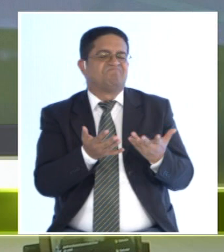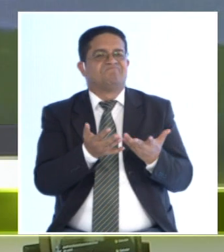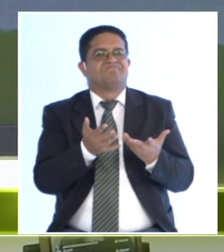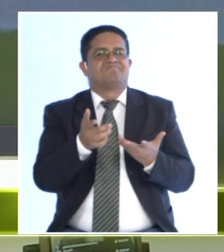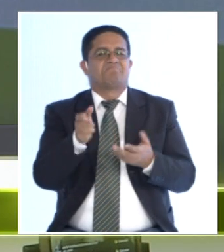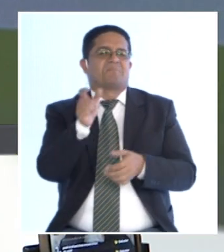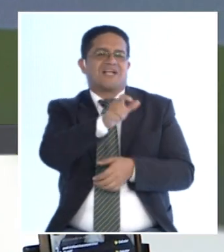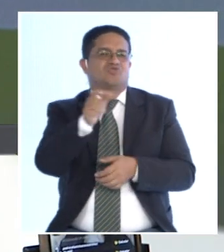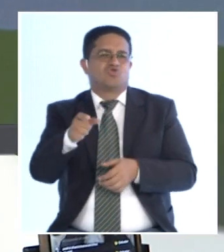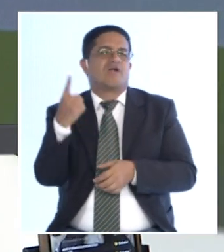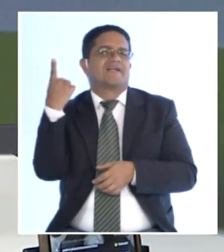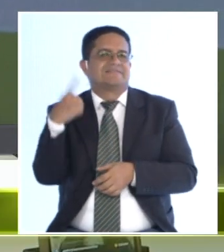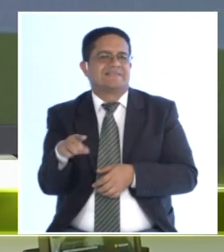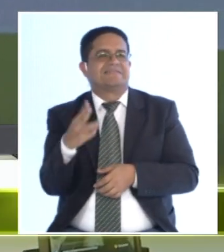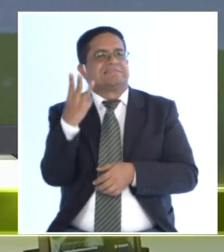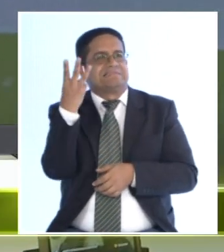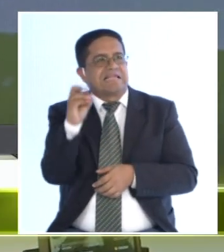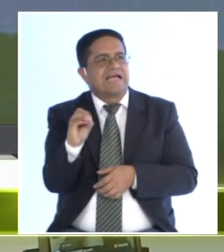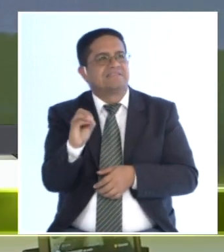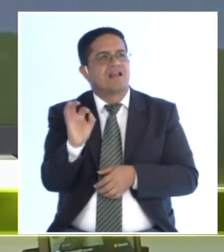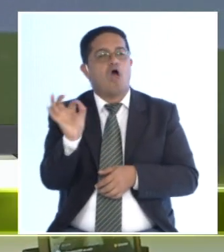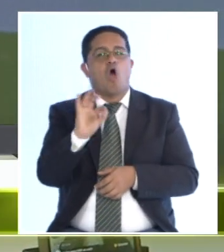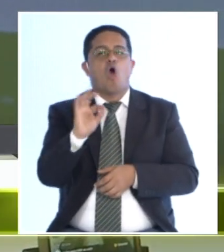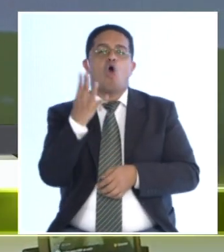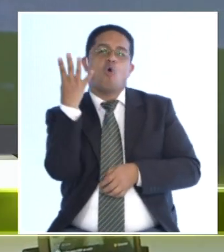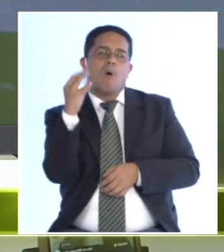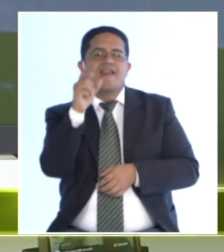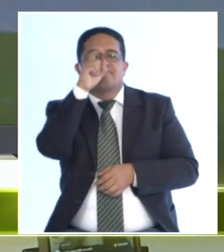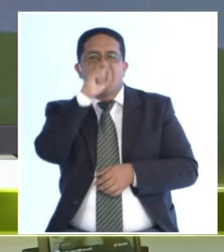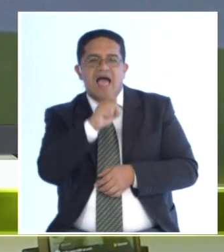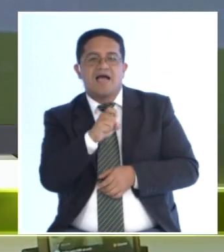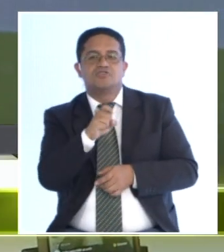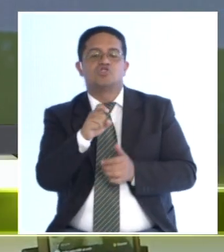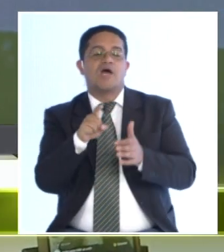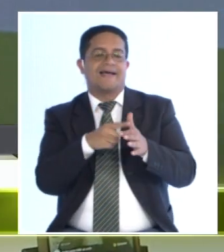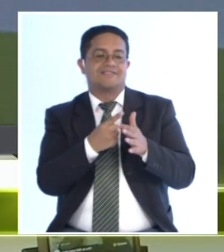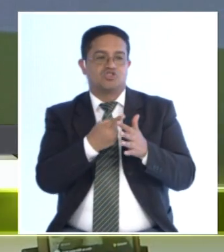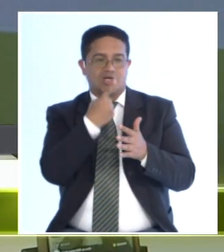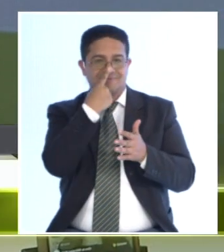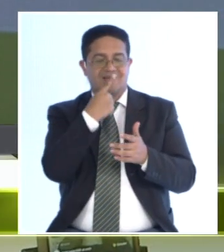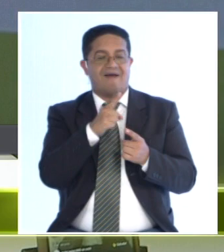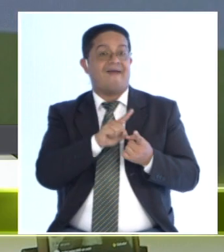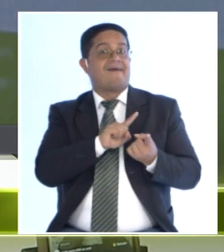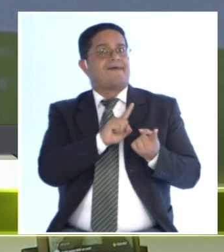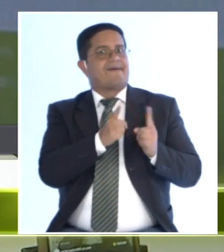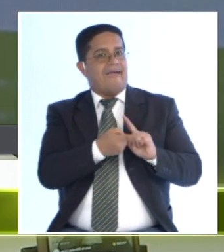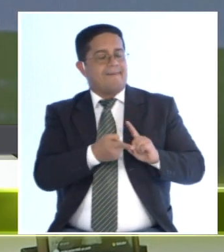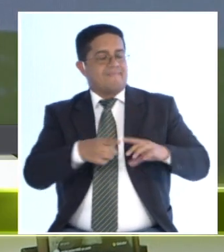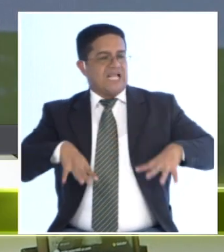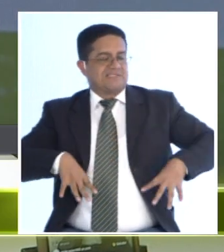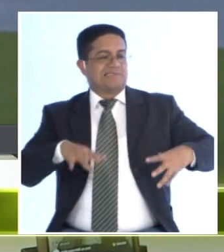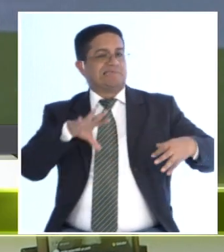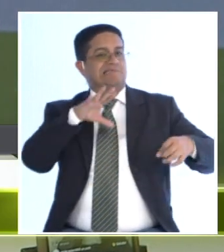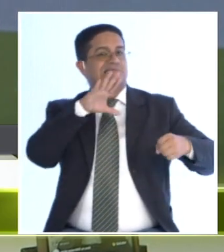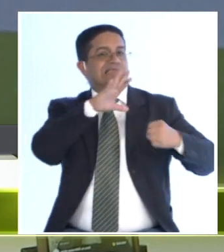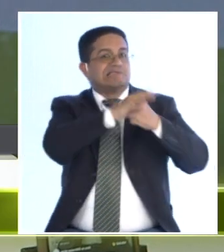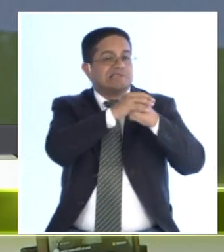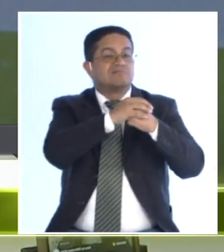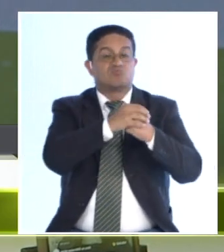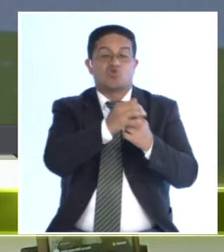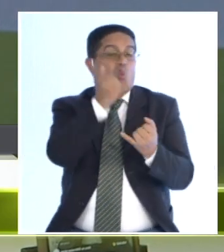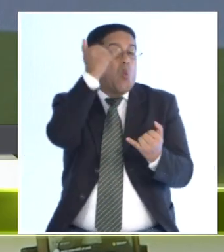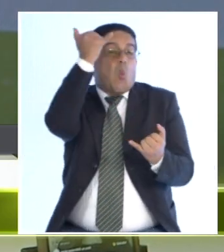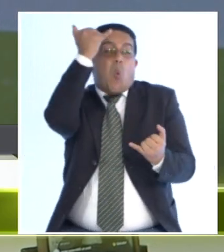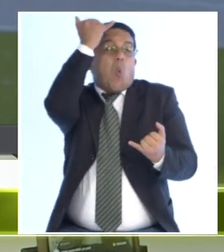a 40 años de edad, el hecho de recurrir a una prótesis total de cadera se quiere como la última opción,